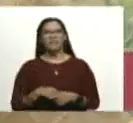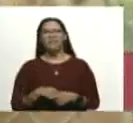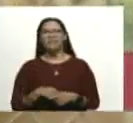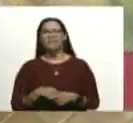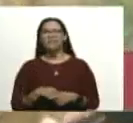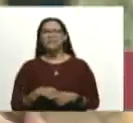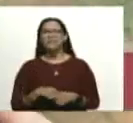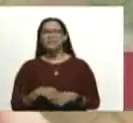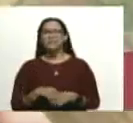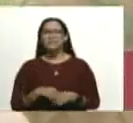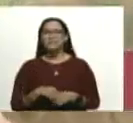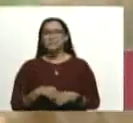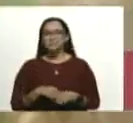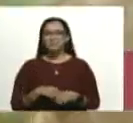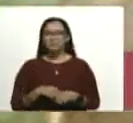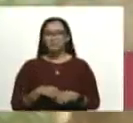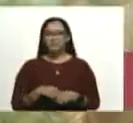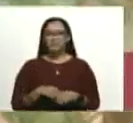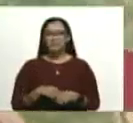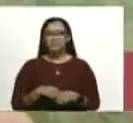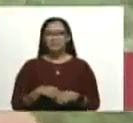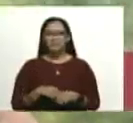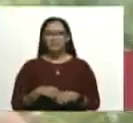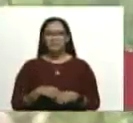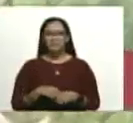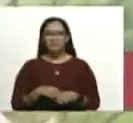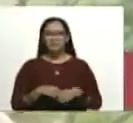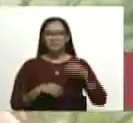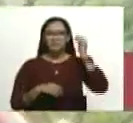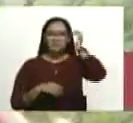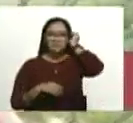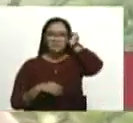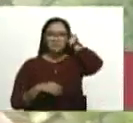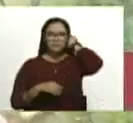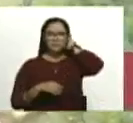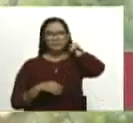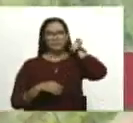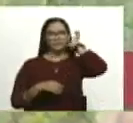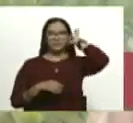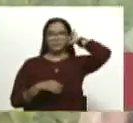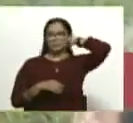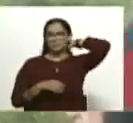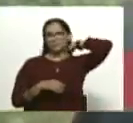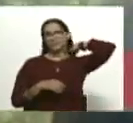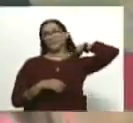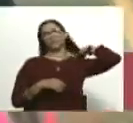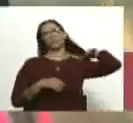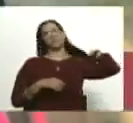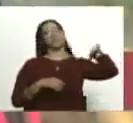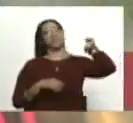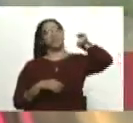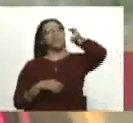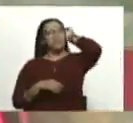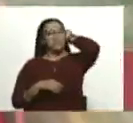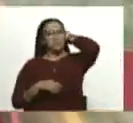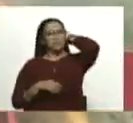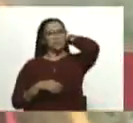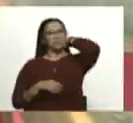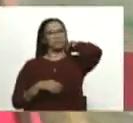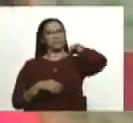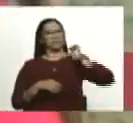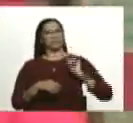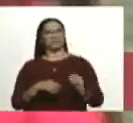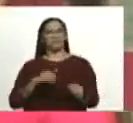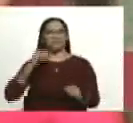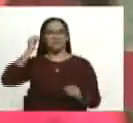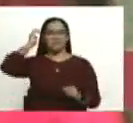el nuevo, claro. Ah, ya cambió su conducta ya. Si no estuviera pegadita aquí, su mirada ahorita está fija para allá, donde está el ejemplar. Porque